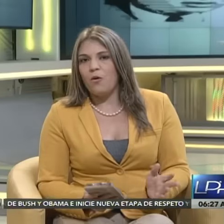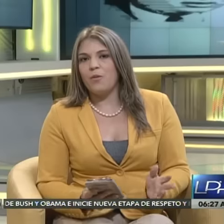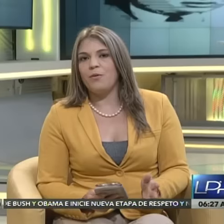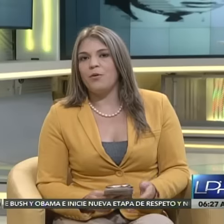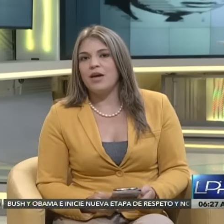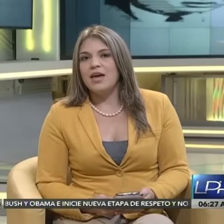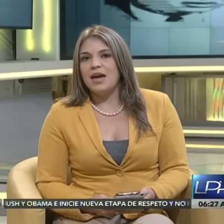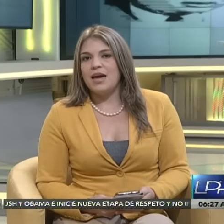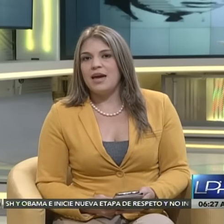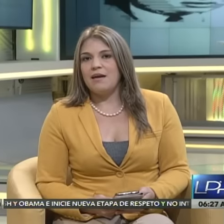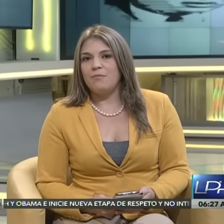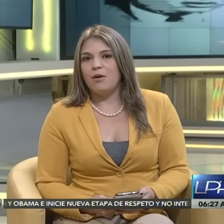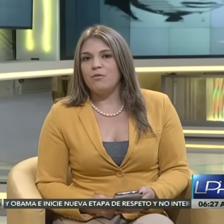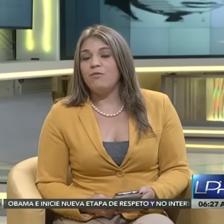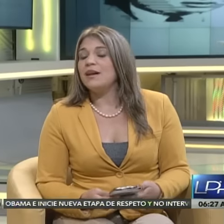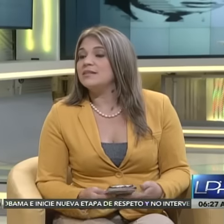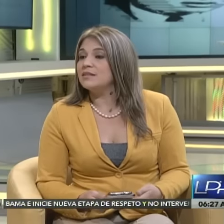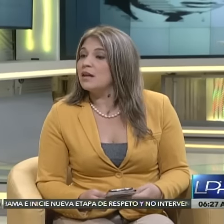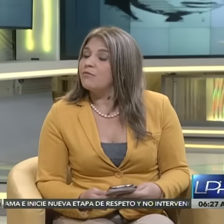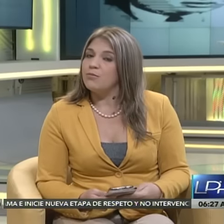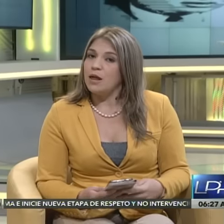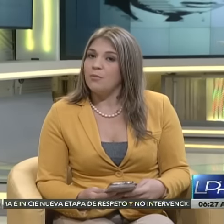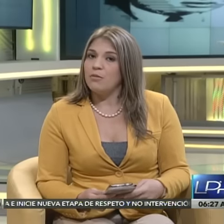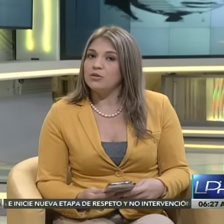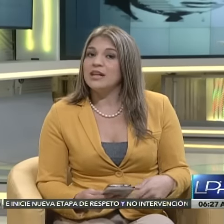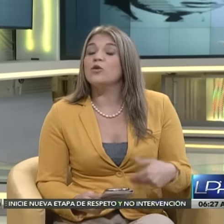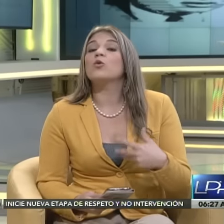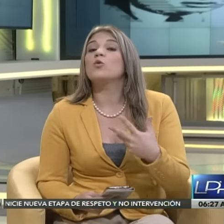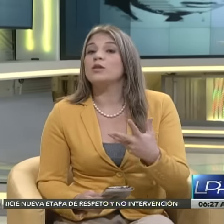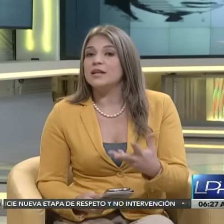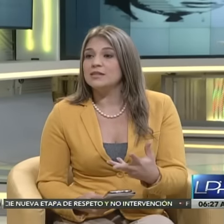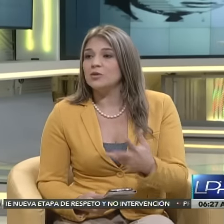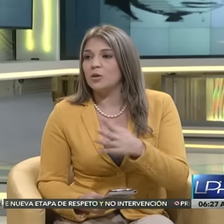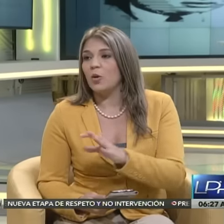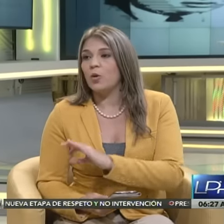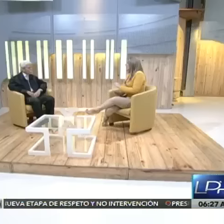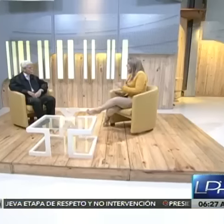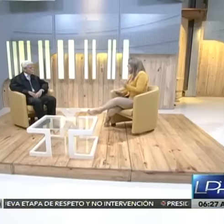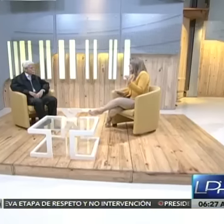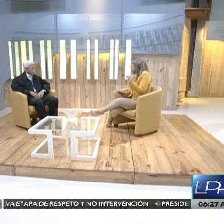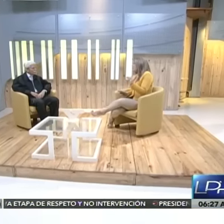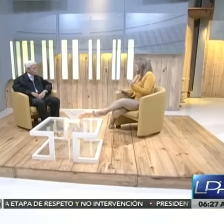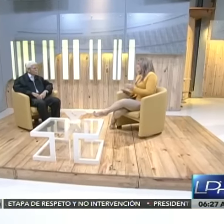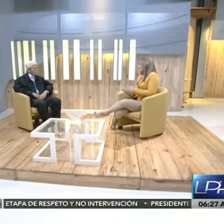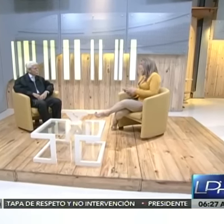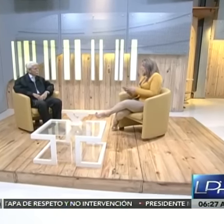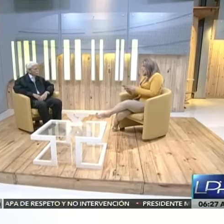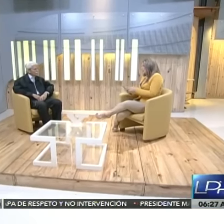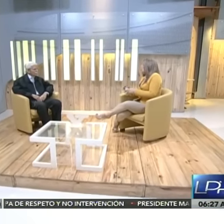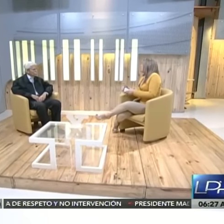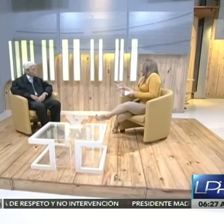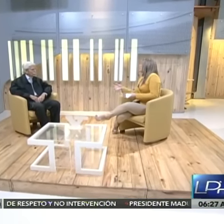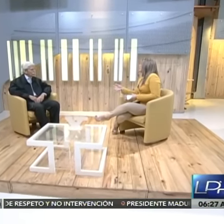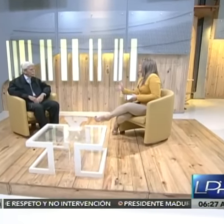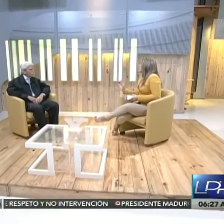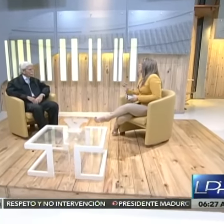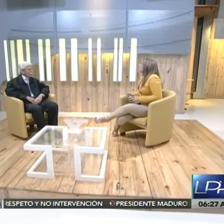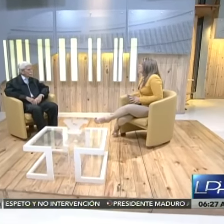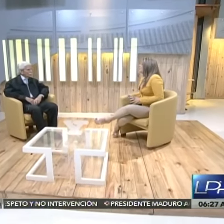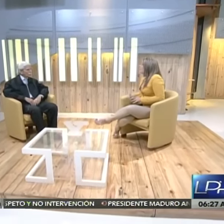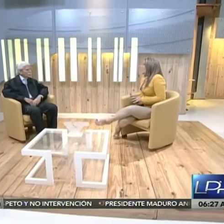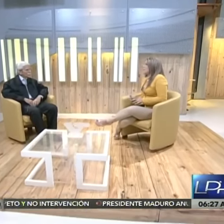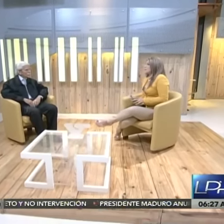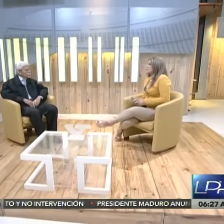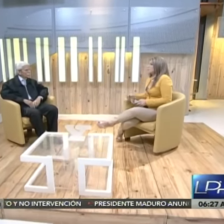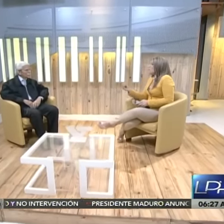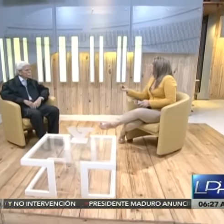que hoy por hoy el pueblo felicita y el pueblo se enorgullece, sobre todo con la actividad que se va a realizar. Julio, queremos